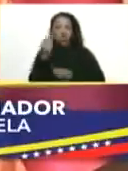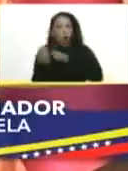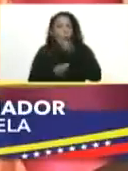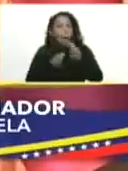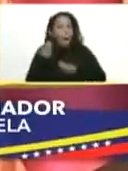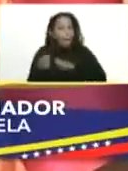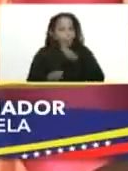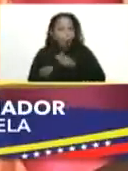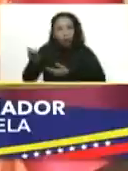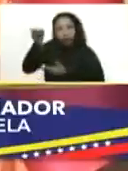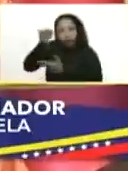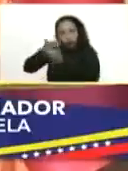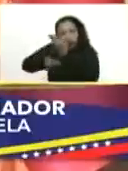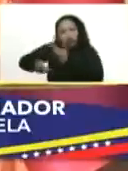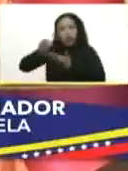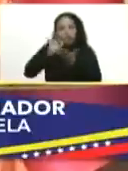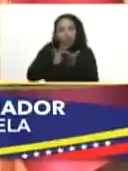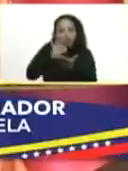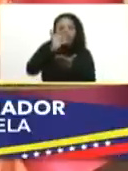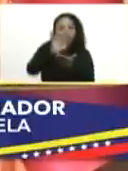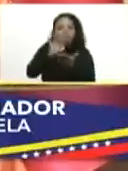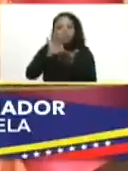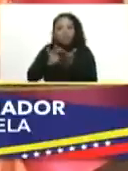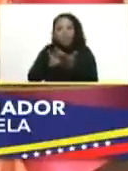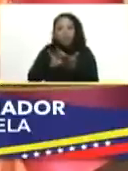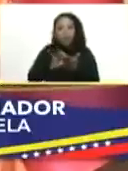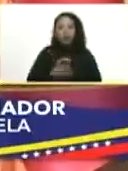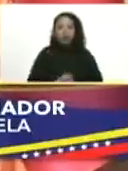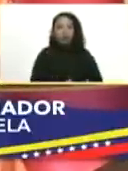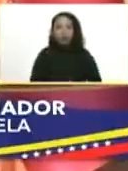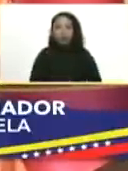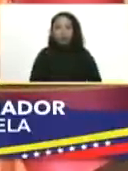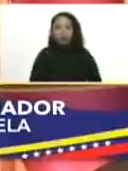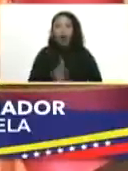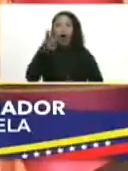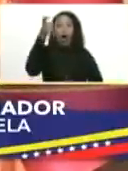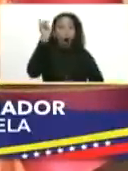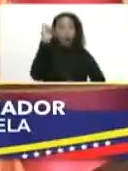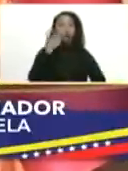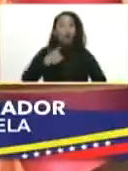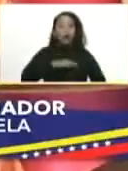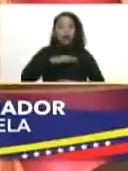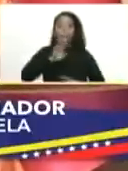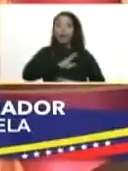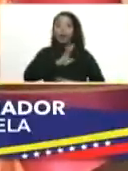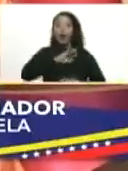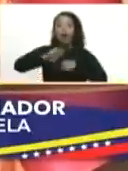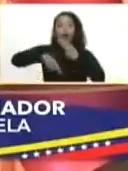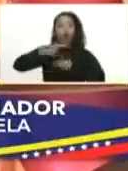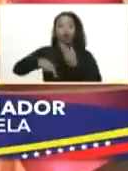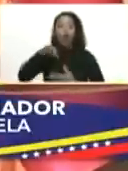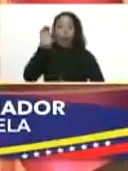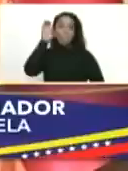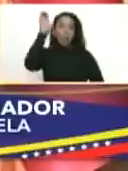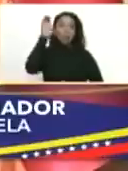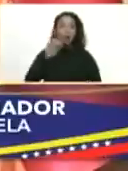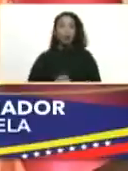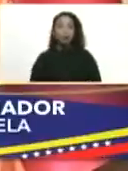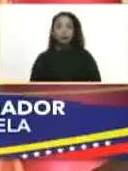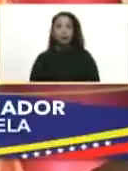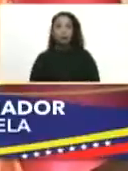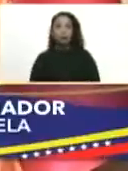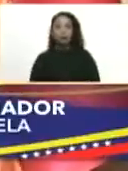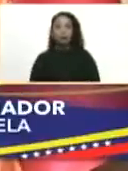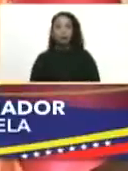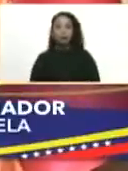En las relaciones estratégicas que tiene nuestra revolución y nuestra patria